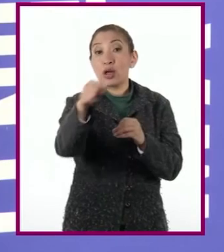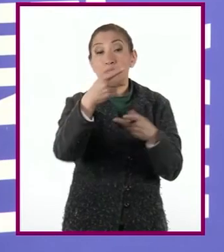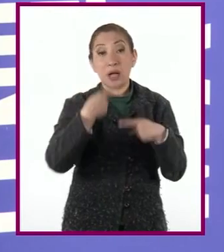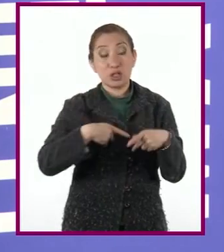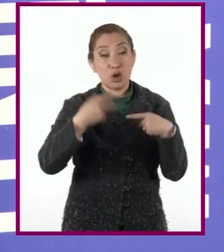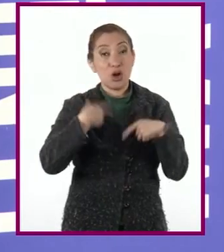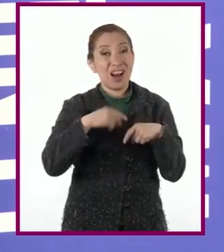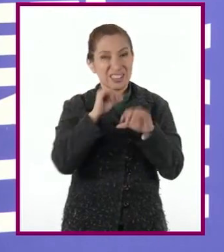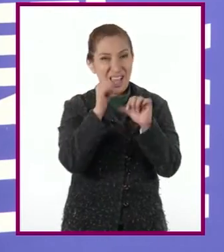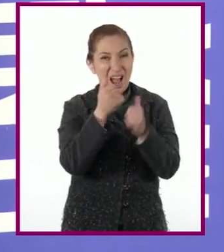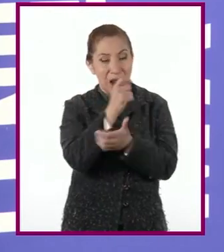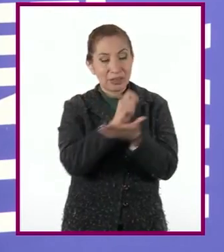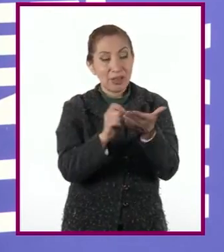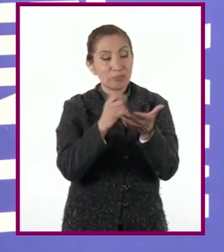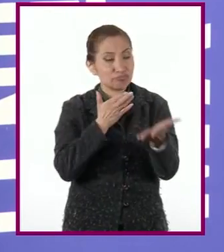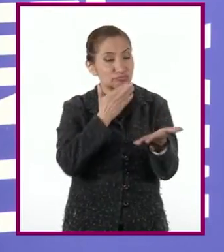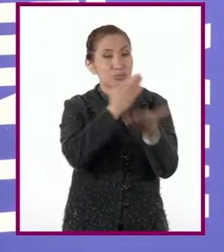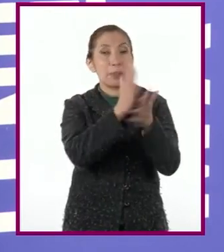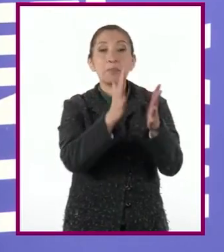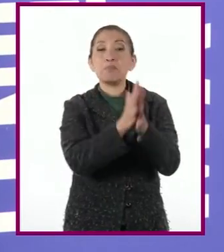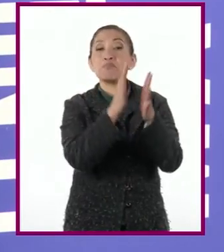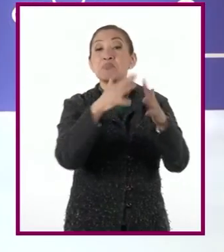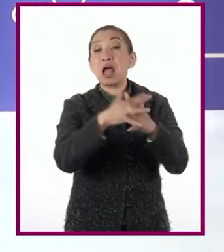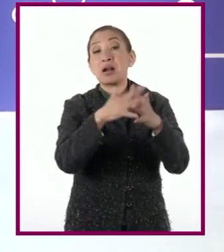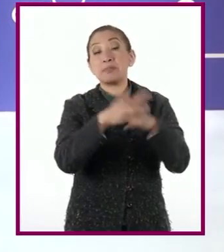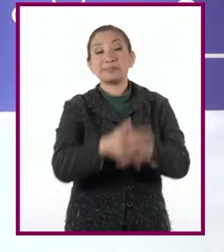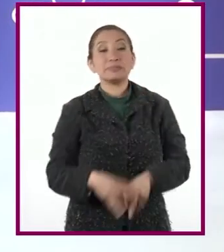artistas se vieron obligados a participar en la guerra.